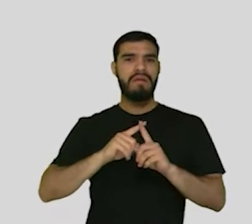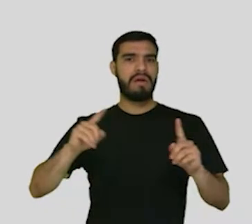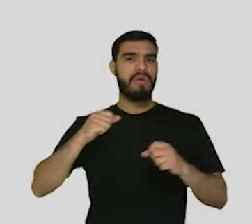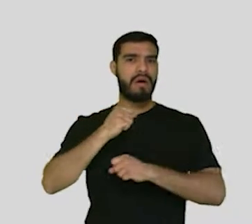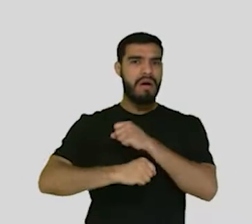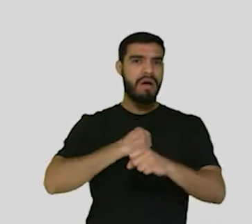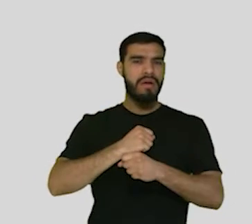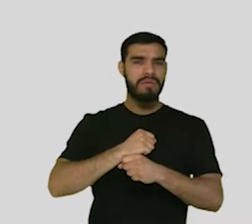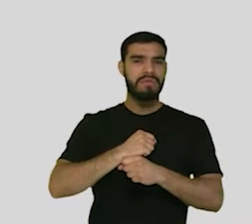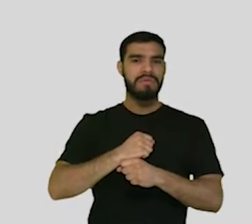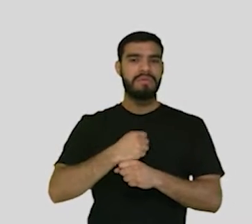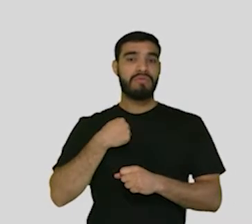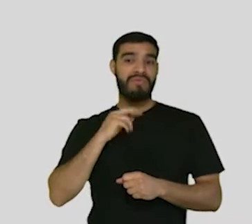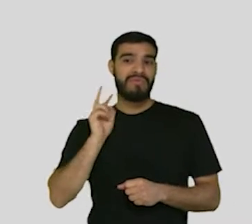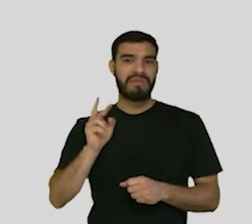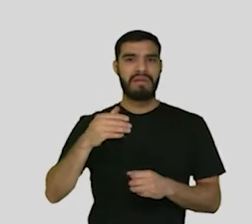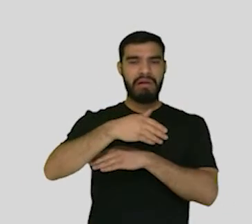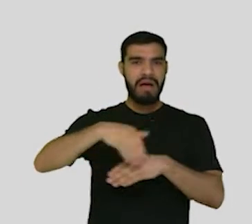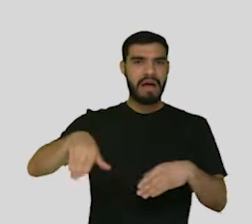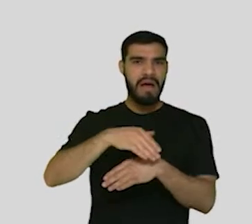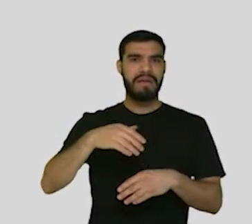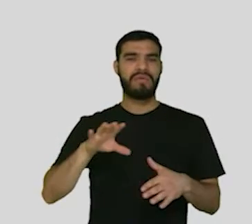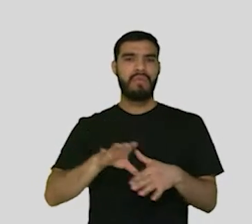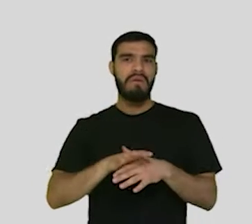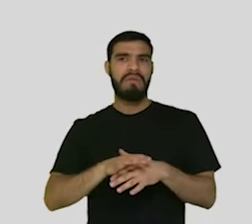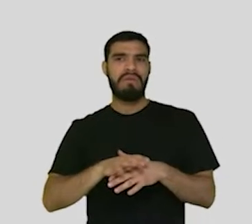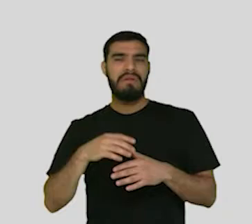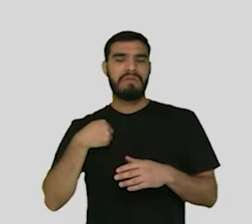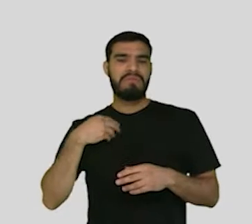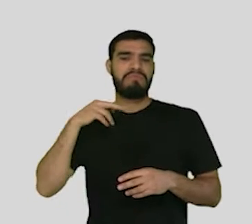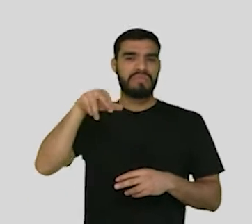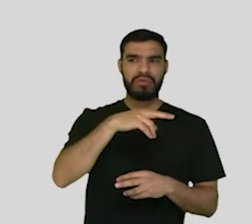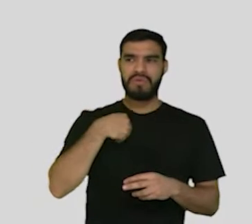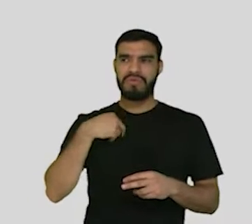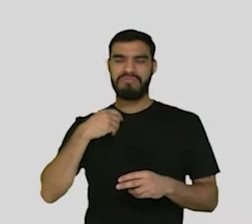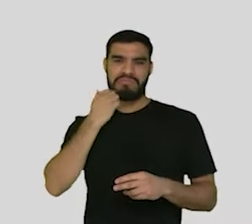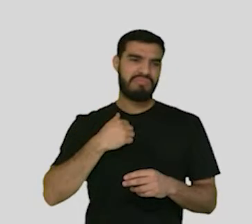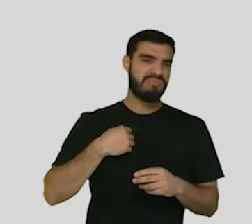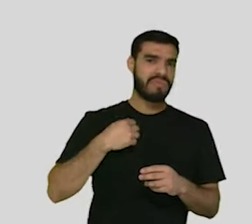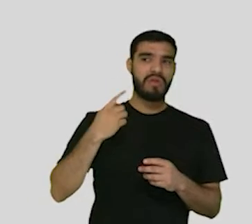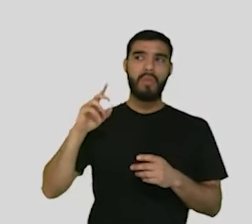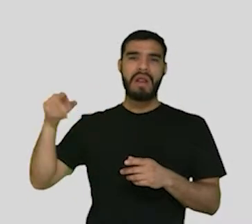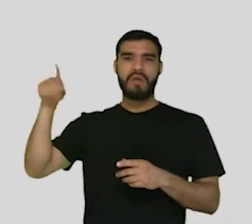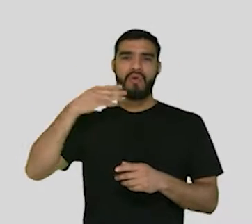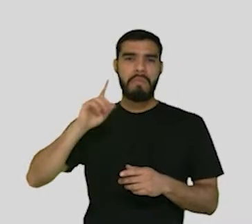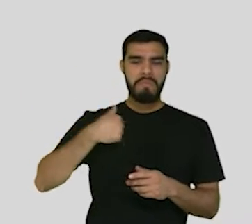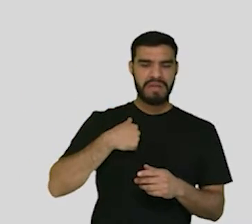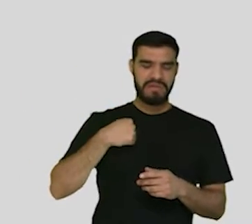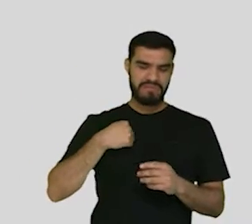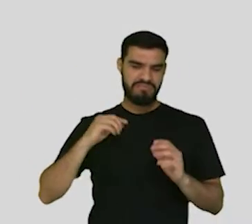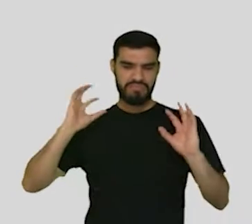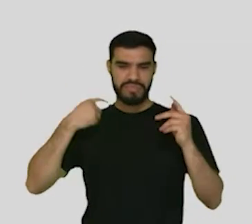se reconoguaré. Jape, vive se aime más calle, pe. Se ayer revela. Se suja serú o